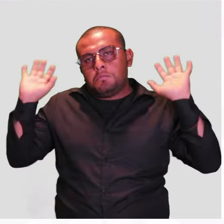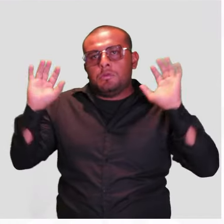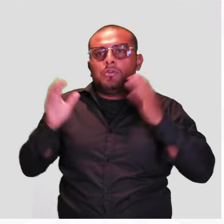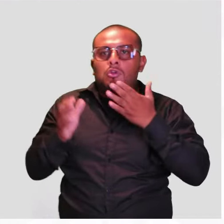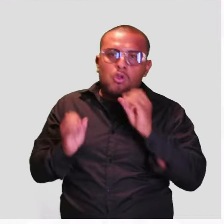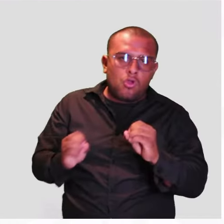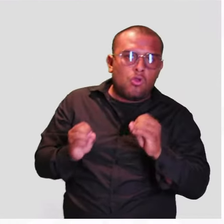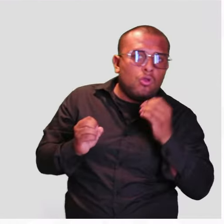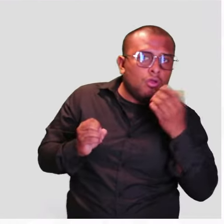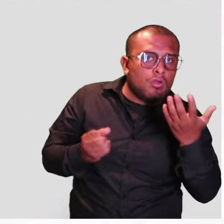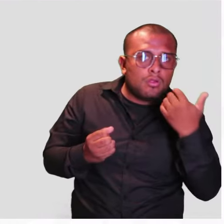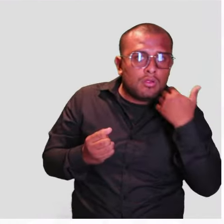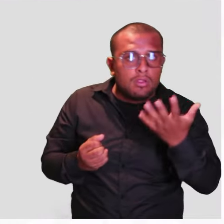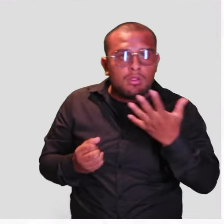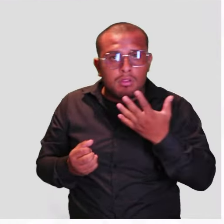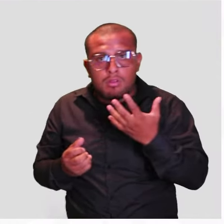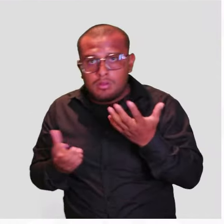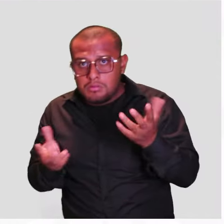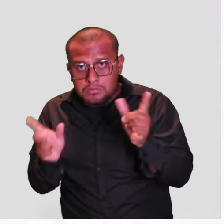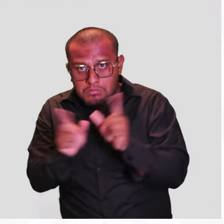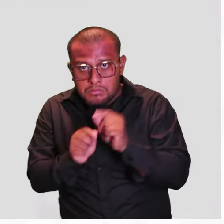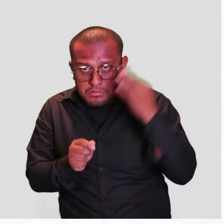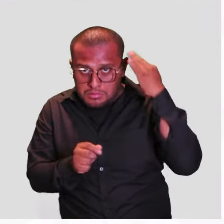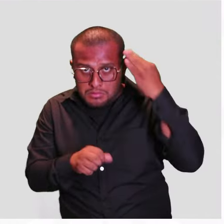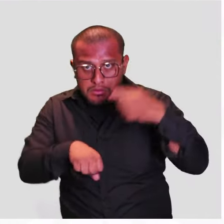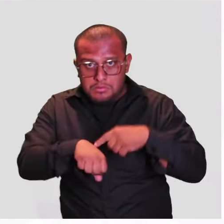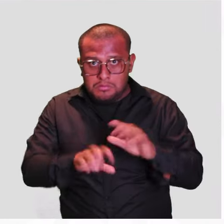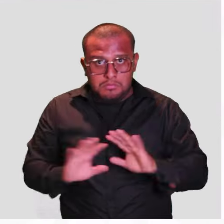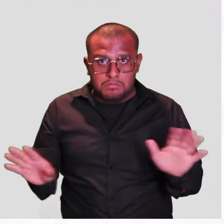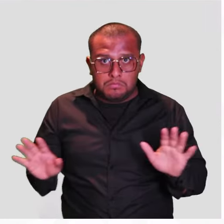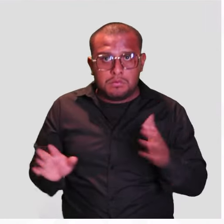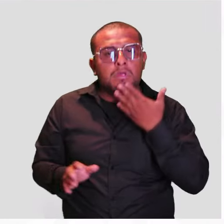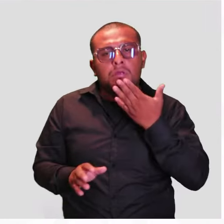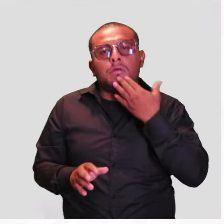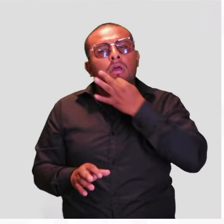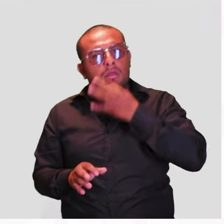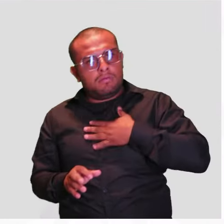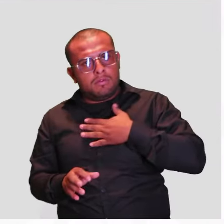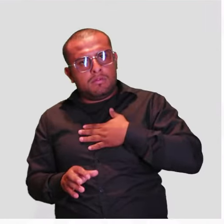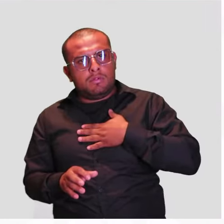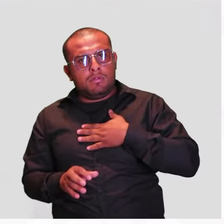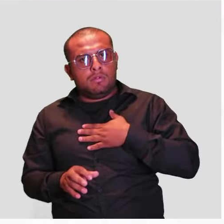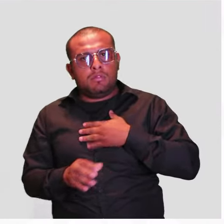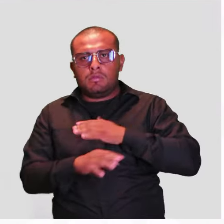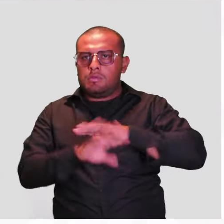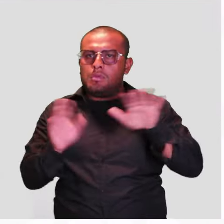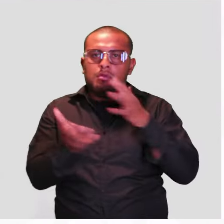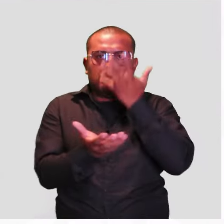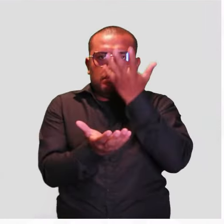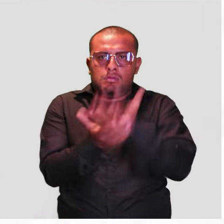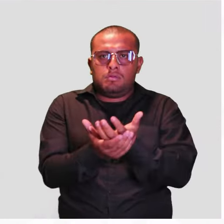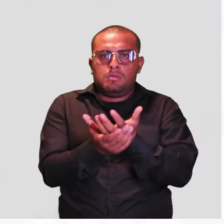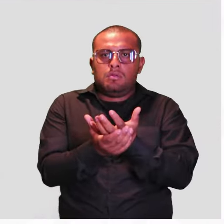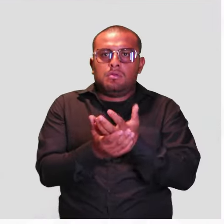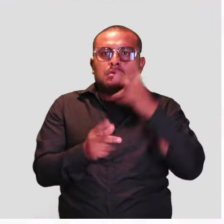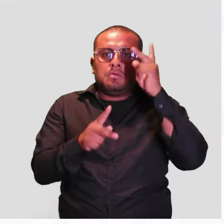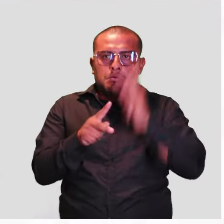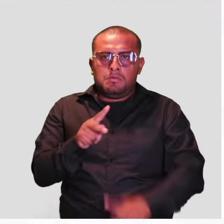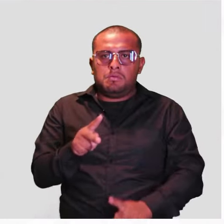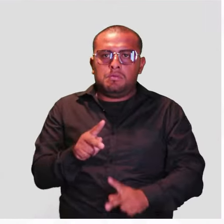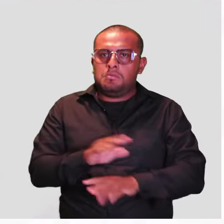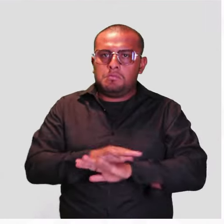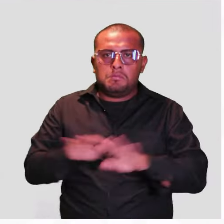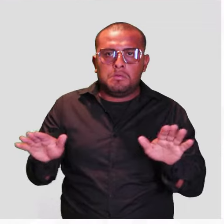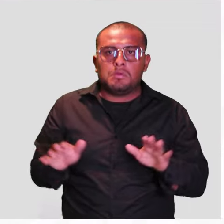si así lo deciden, pueden avisarnos también a través del chat que desean declinar y que no quieren hacer uso